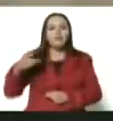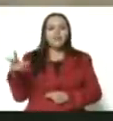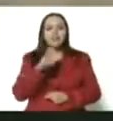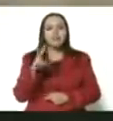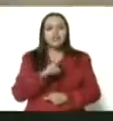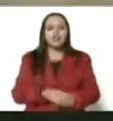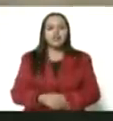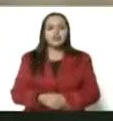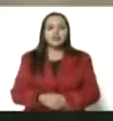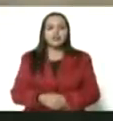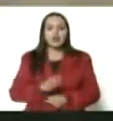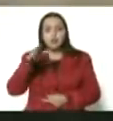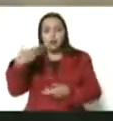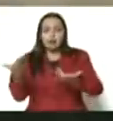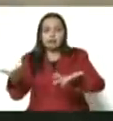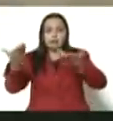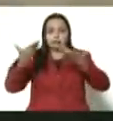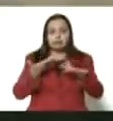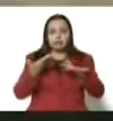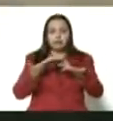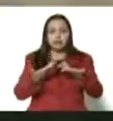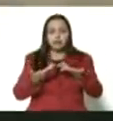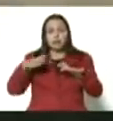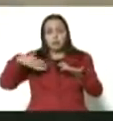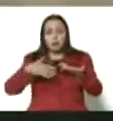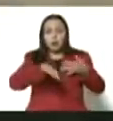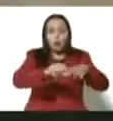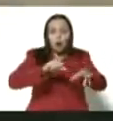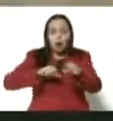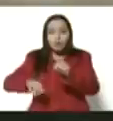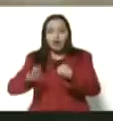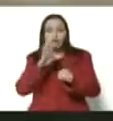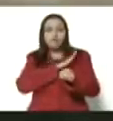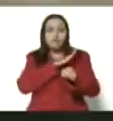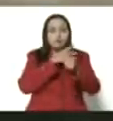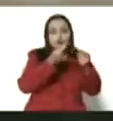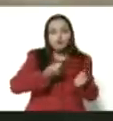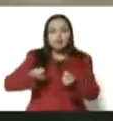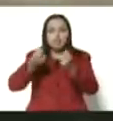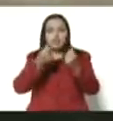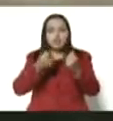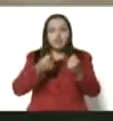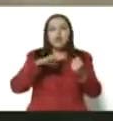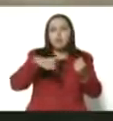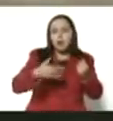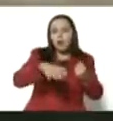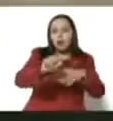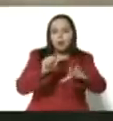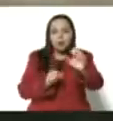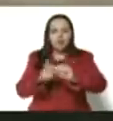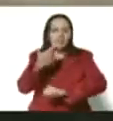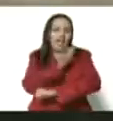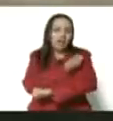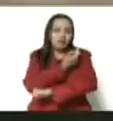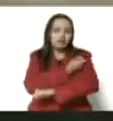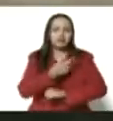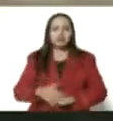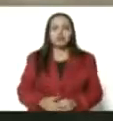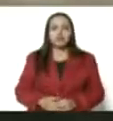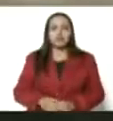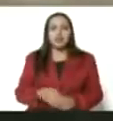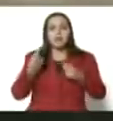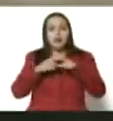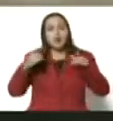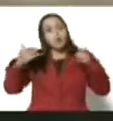venezolano estuviera accesible a efectos de tener acceso a las vacunas. Pero esto es la